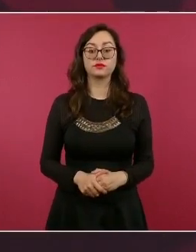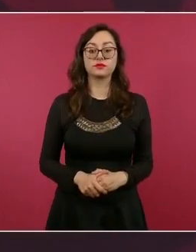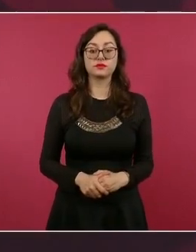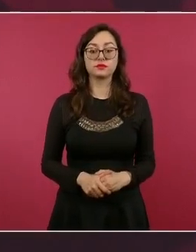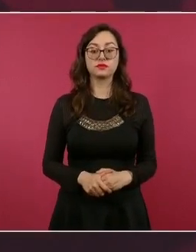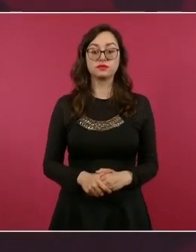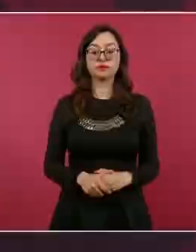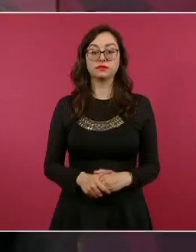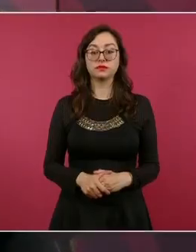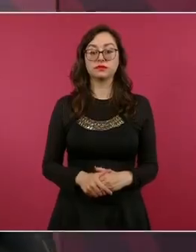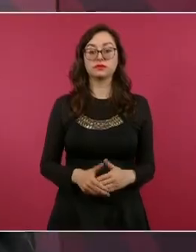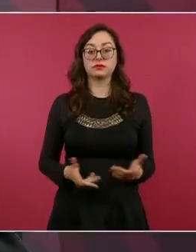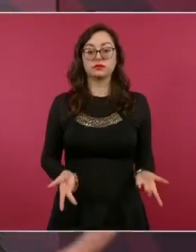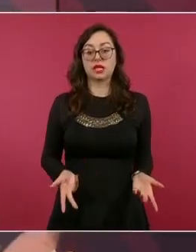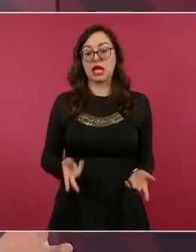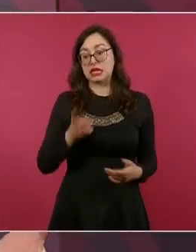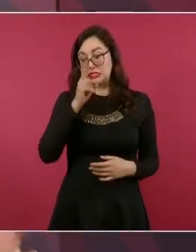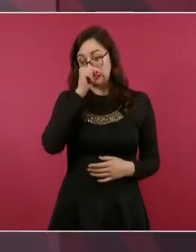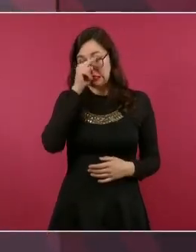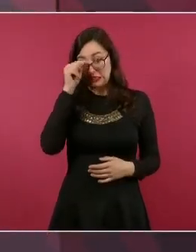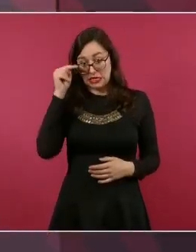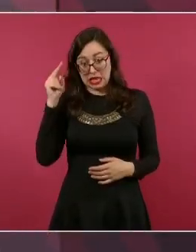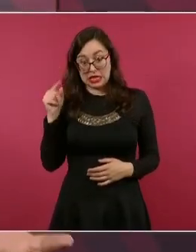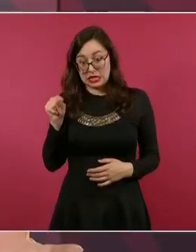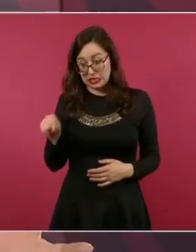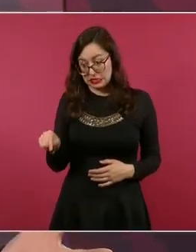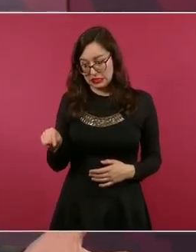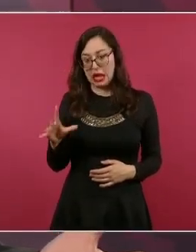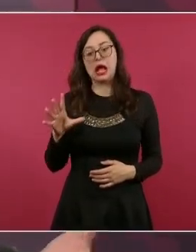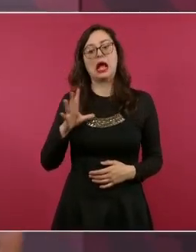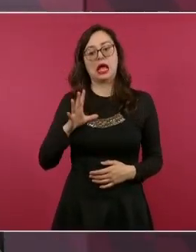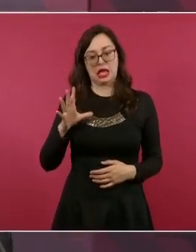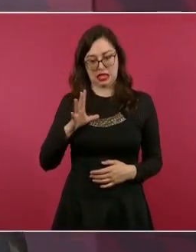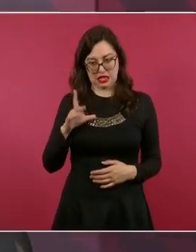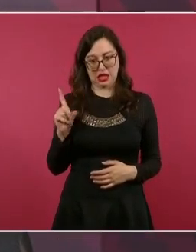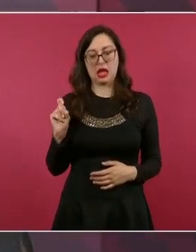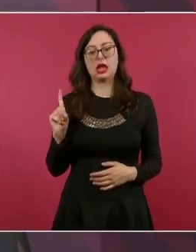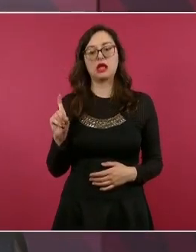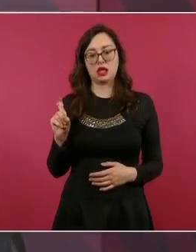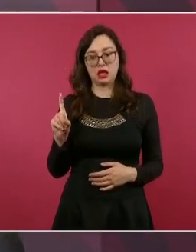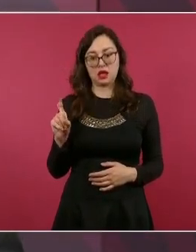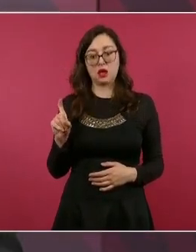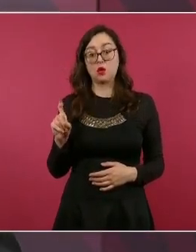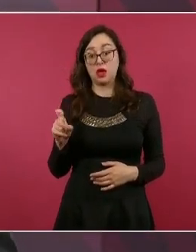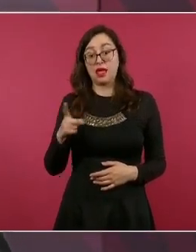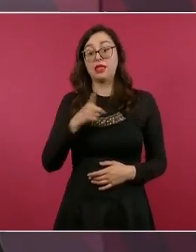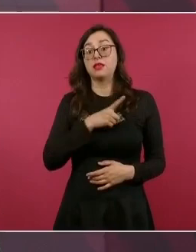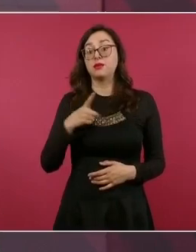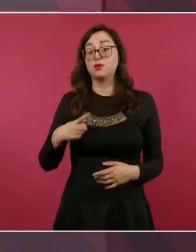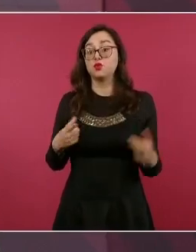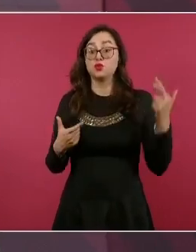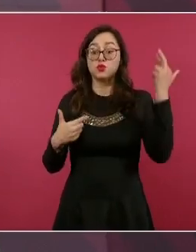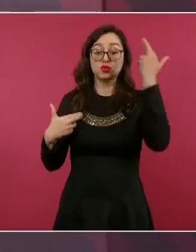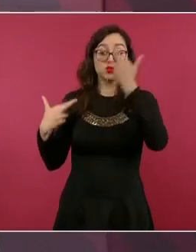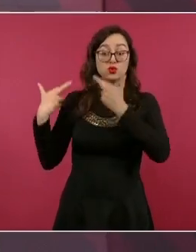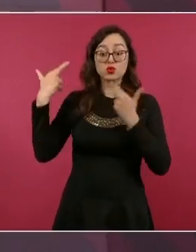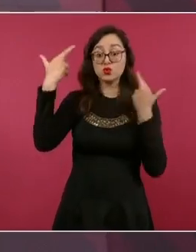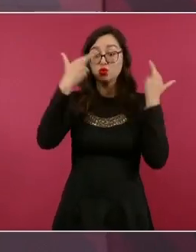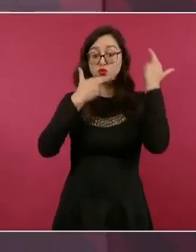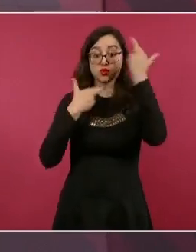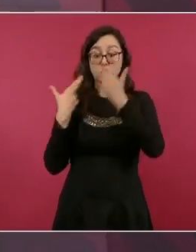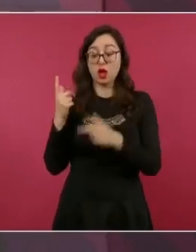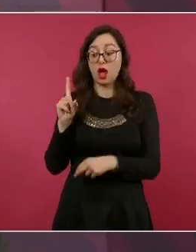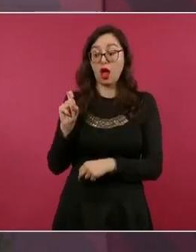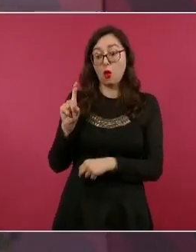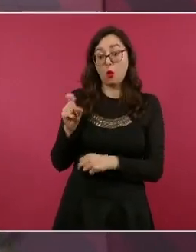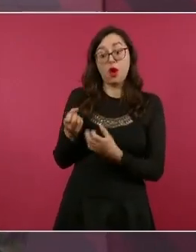de Nayarit, sí hay agua, hay que valorar cuánta agua,